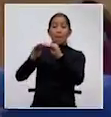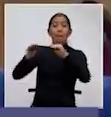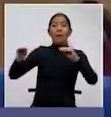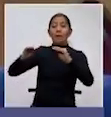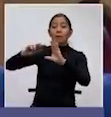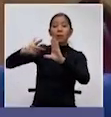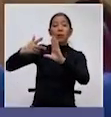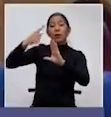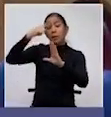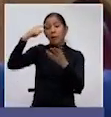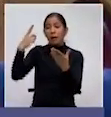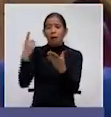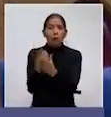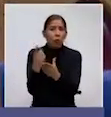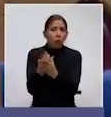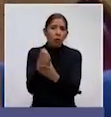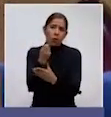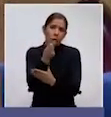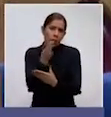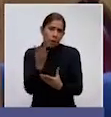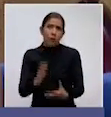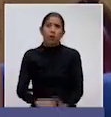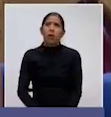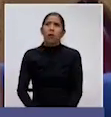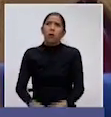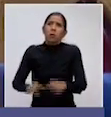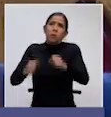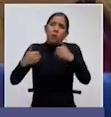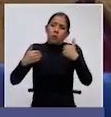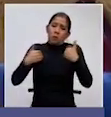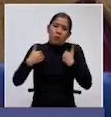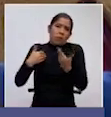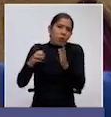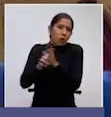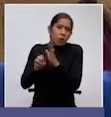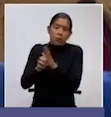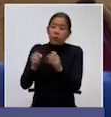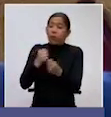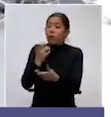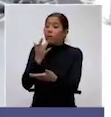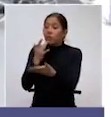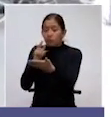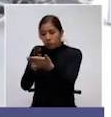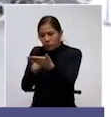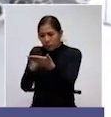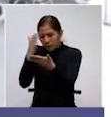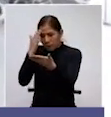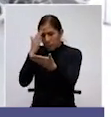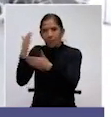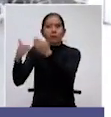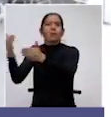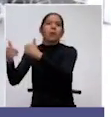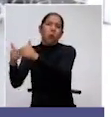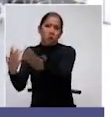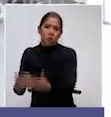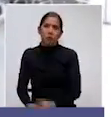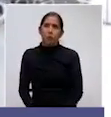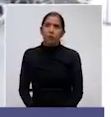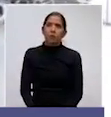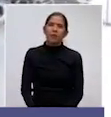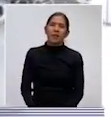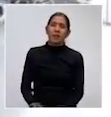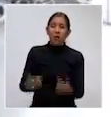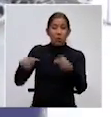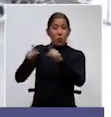trámites. Sería digital, podríamos ver en qué está nuestro proceso o en la documentación. No, en todo caso ya todo sistema a veces es